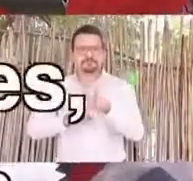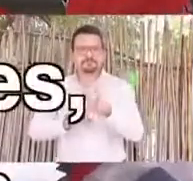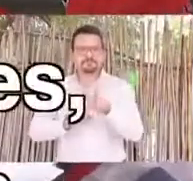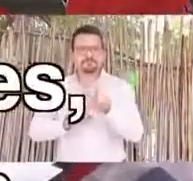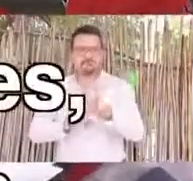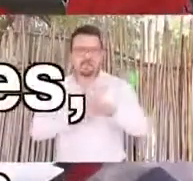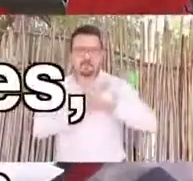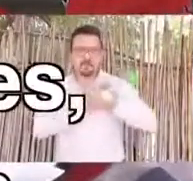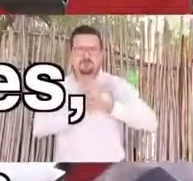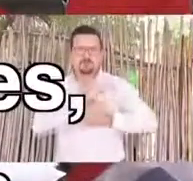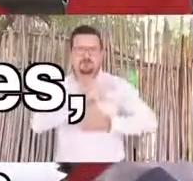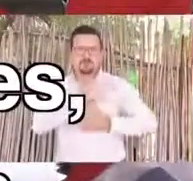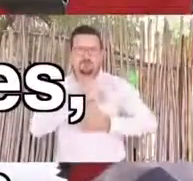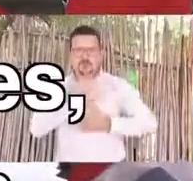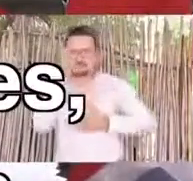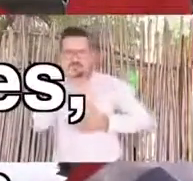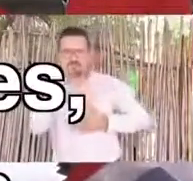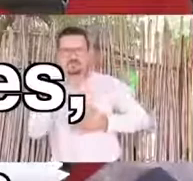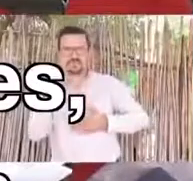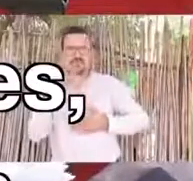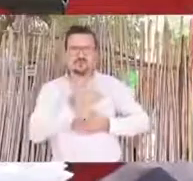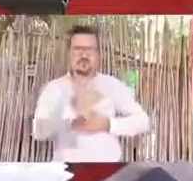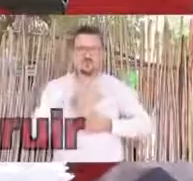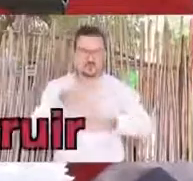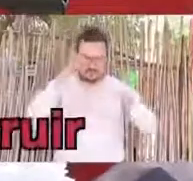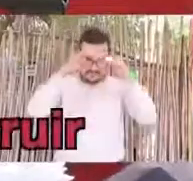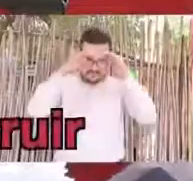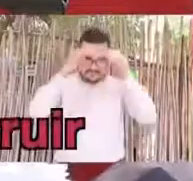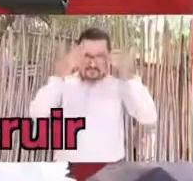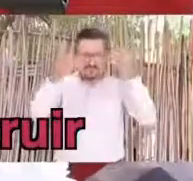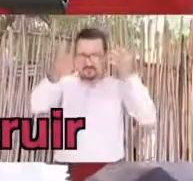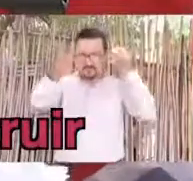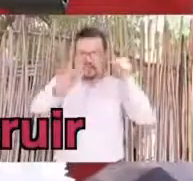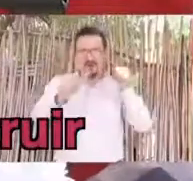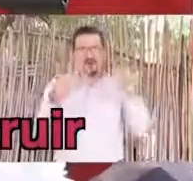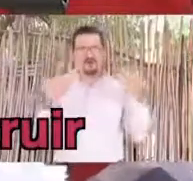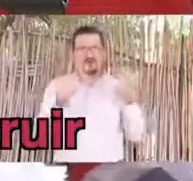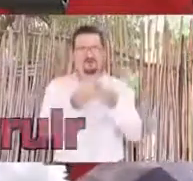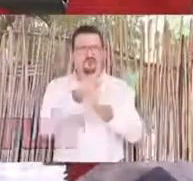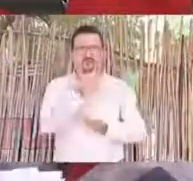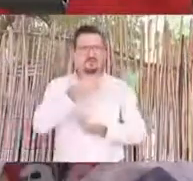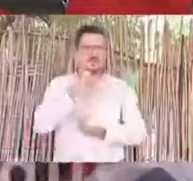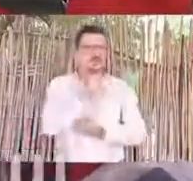nuestros corazones, entre nuestro buen pensamiento, que nos permita construir